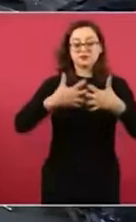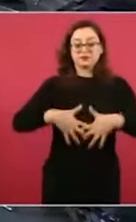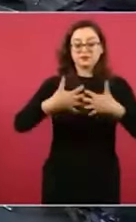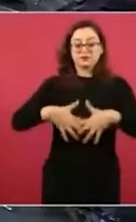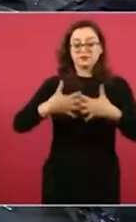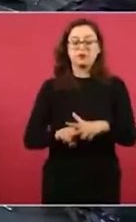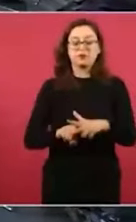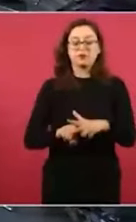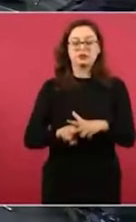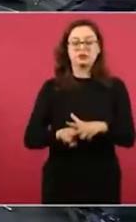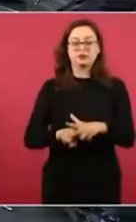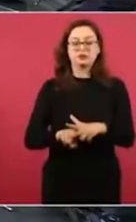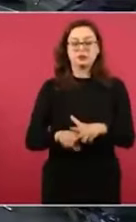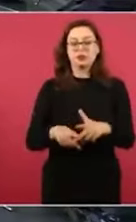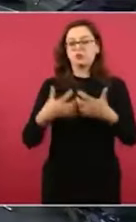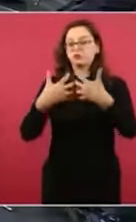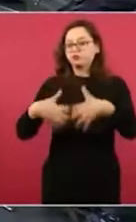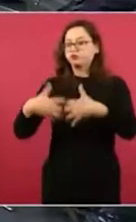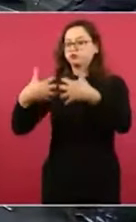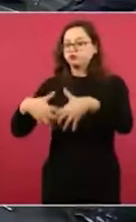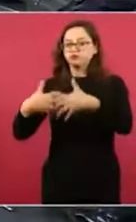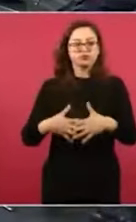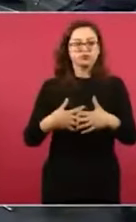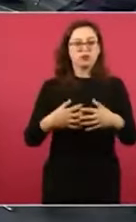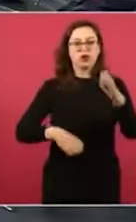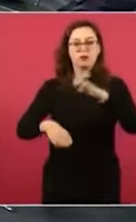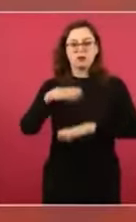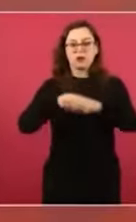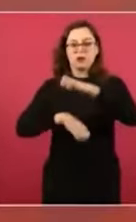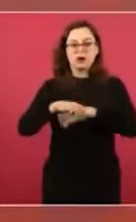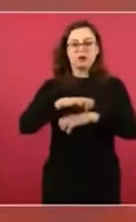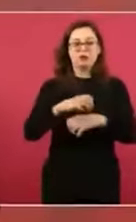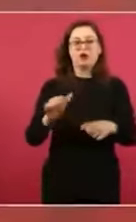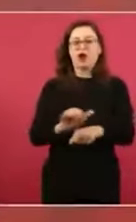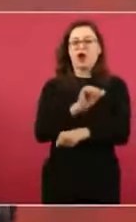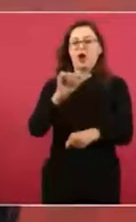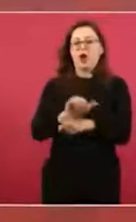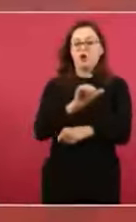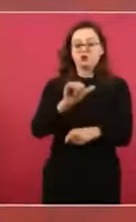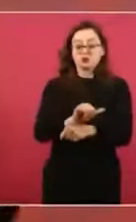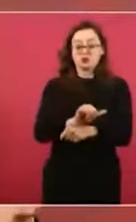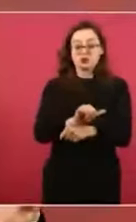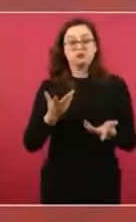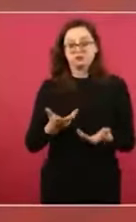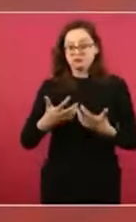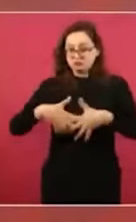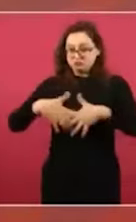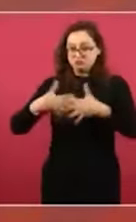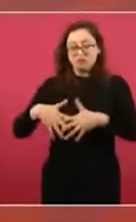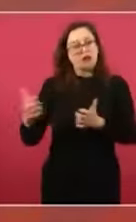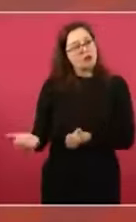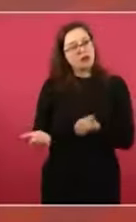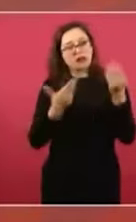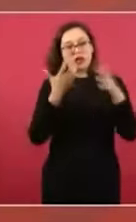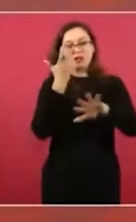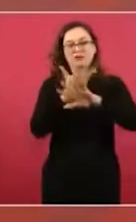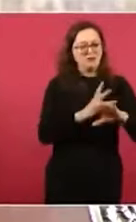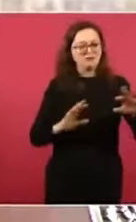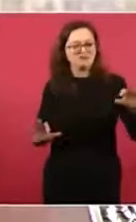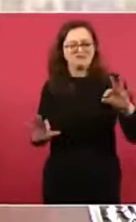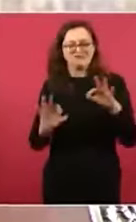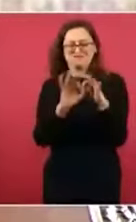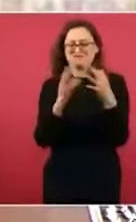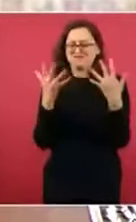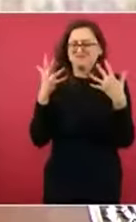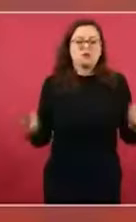piezas, hay plantas de autopartes hasta para la industria bélica de Estados Unidos. Ya es una integración